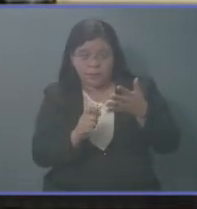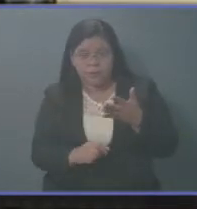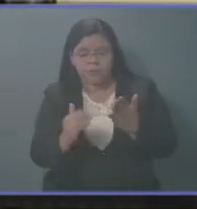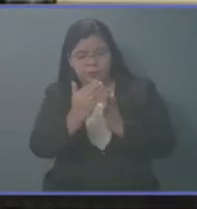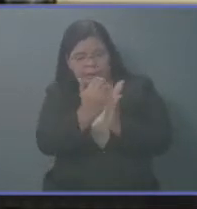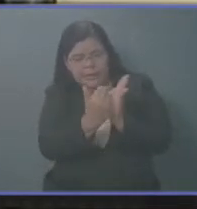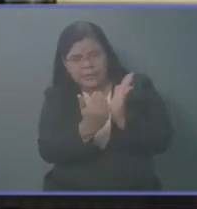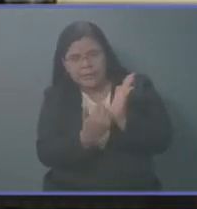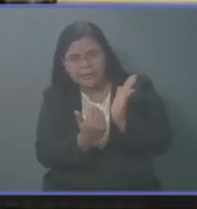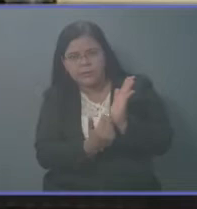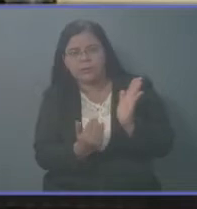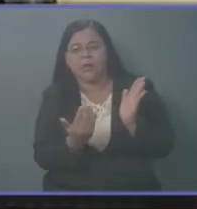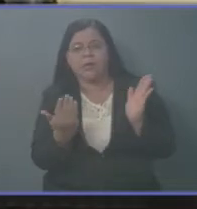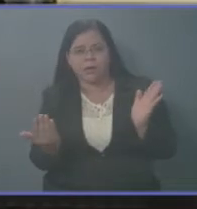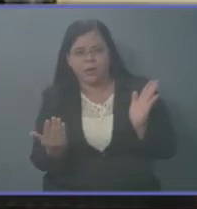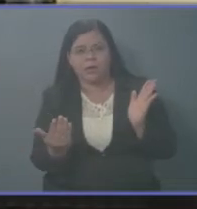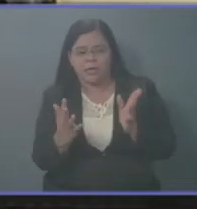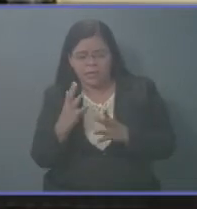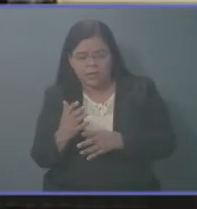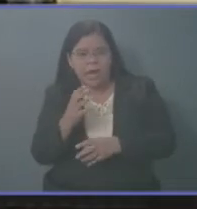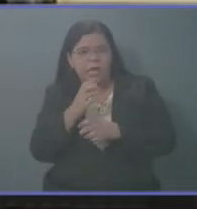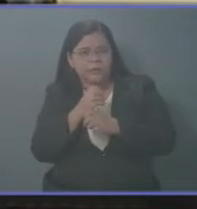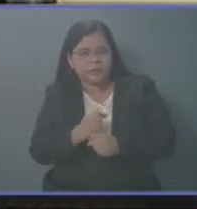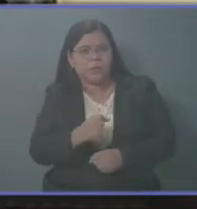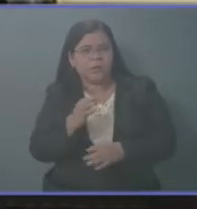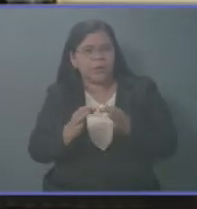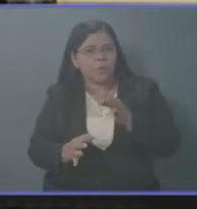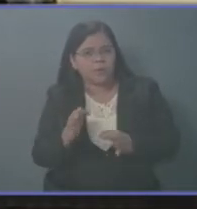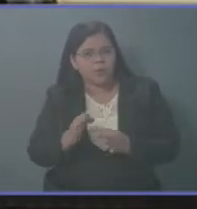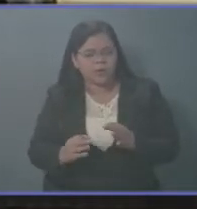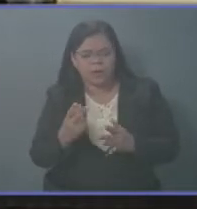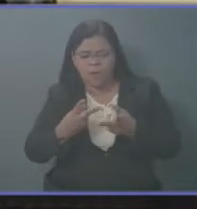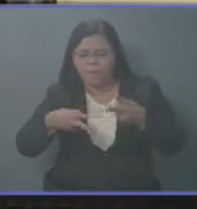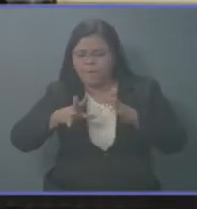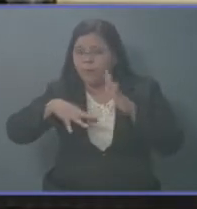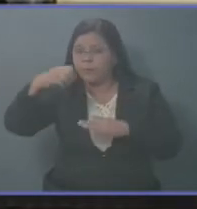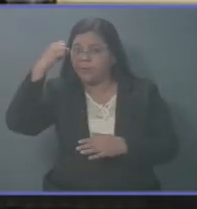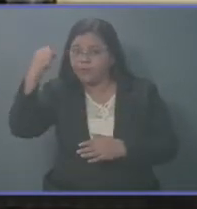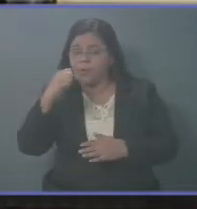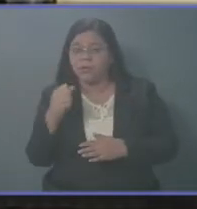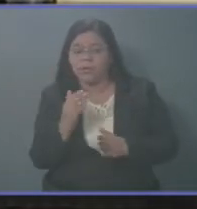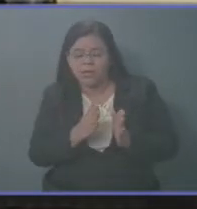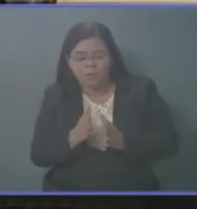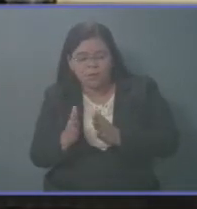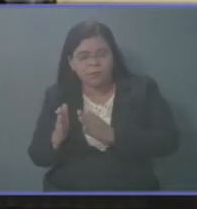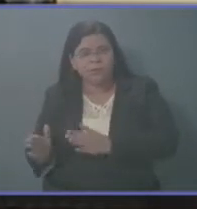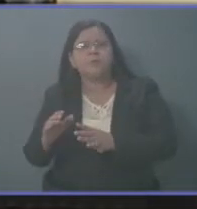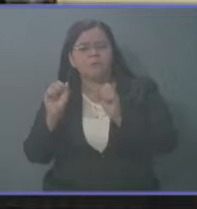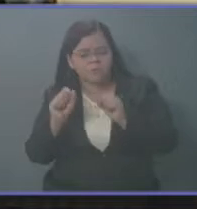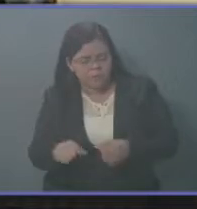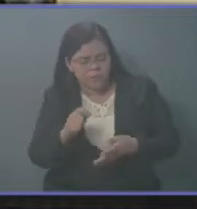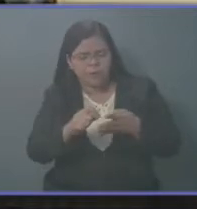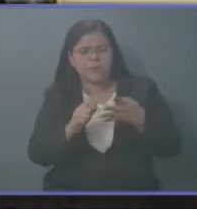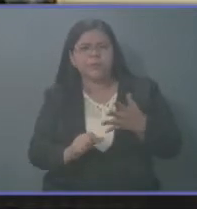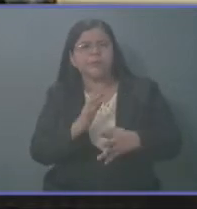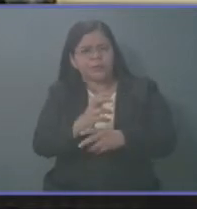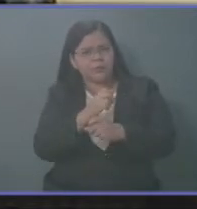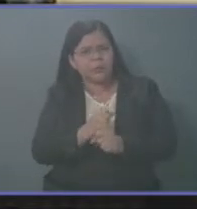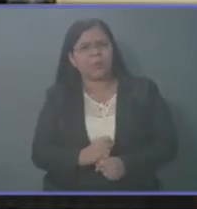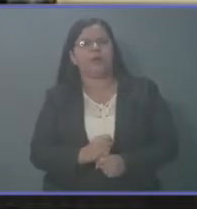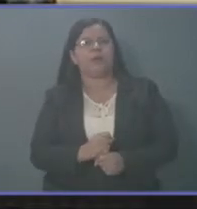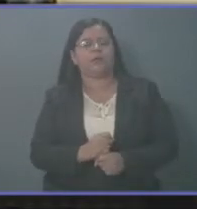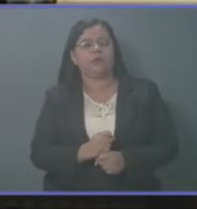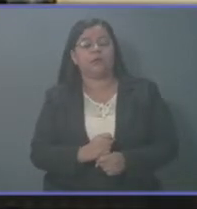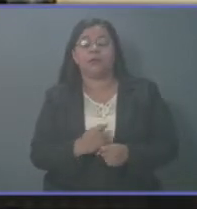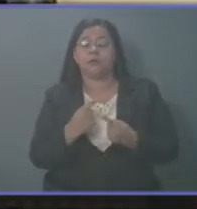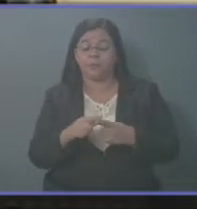de concreciones de la seguridad jurídica como valor fundamental en la estructuración de ordenamiento. Así pueden mencionar los principios de certeza y claridad legislativa